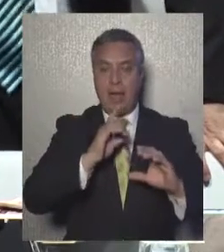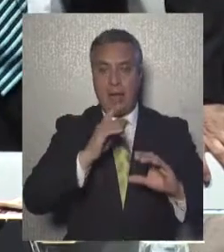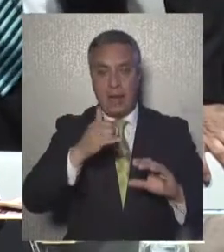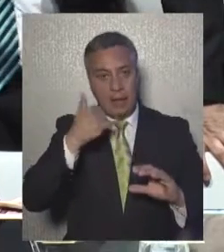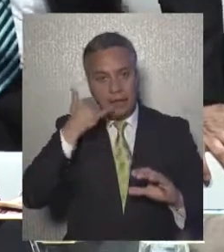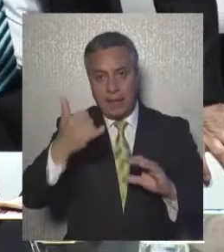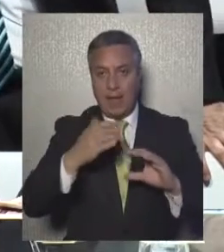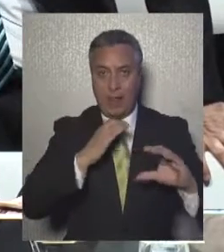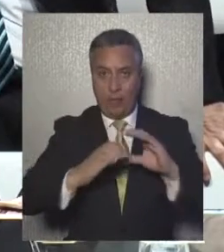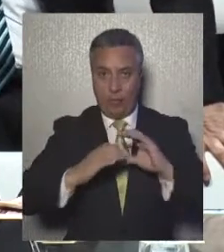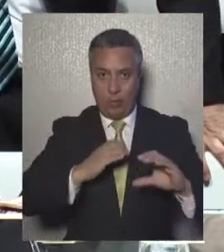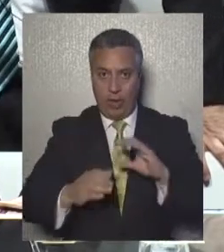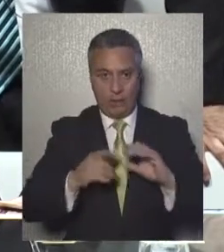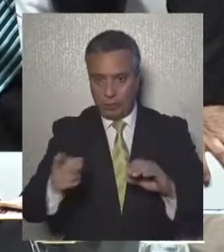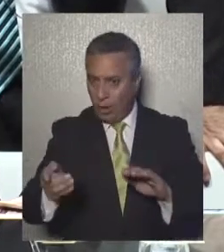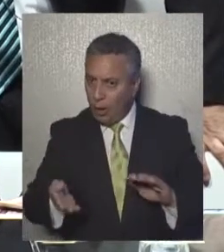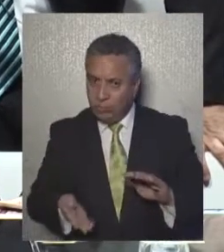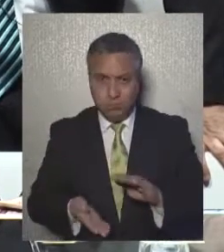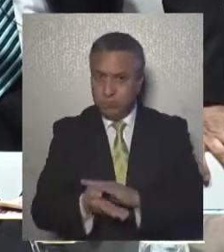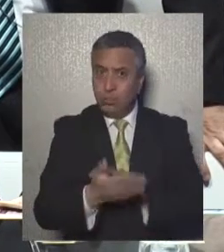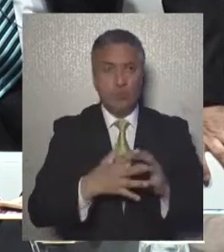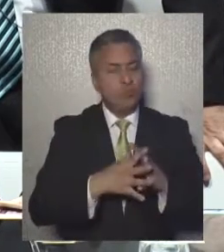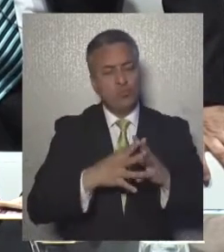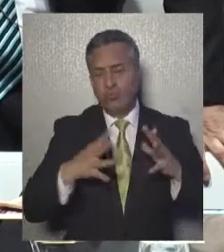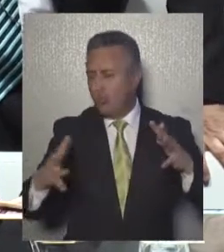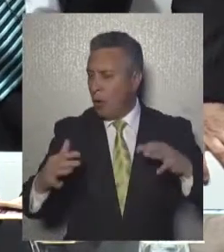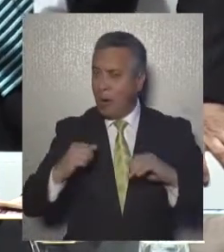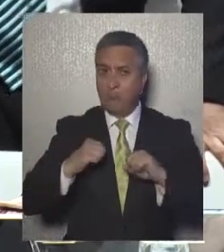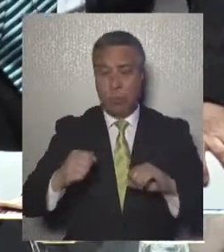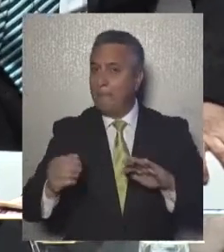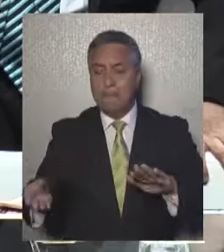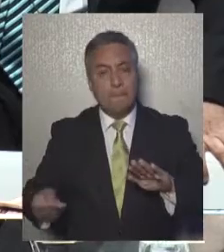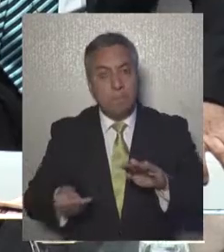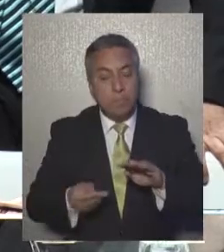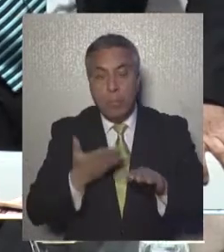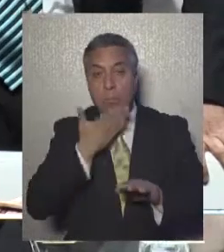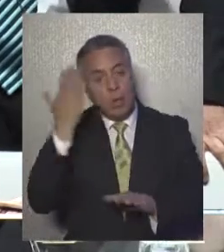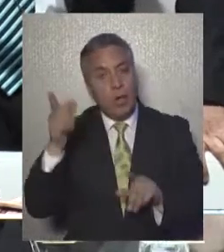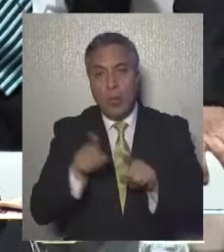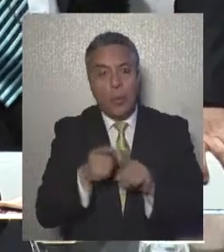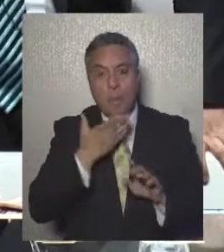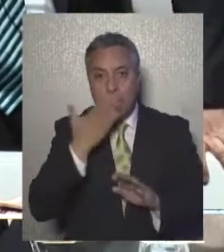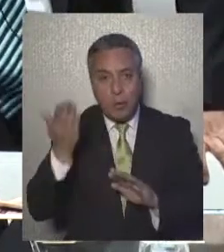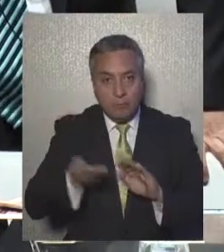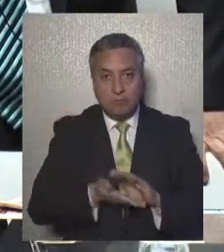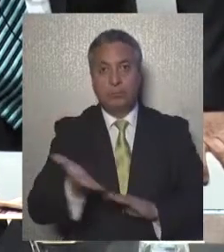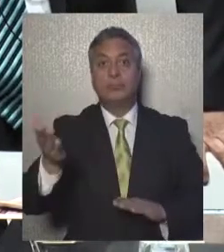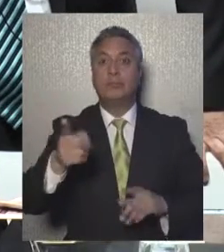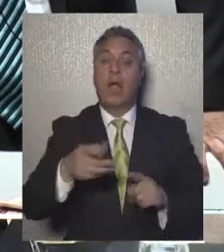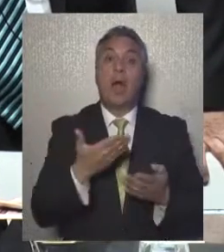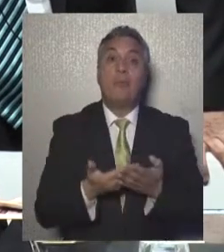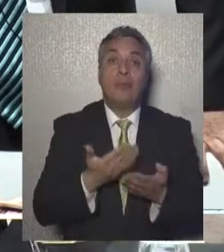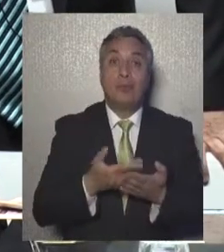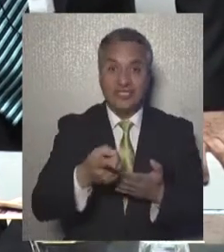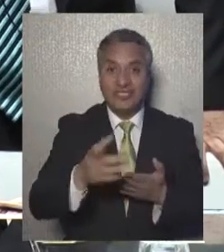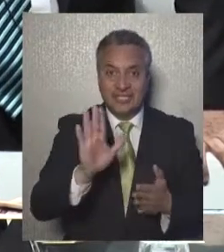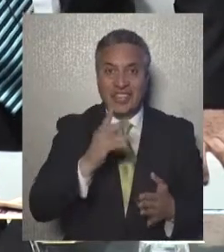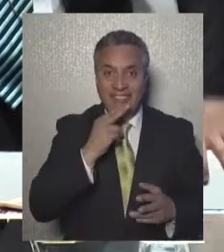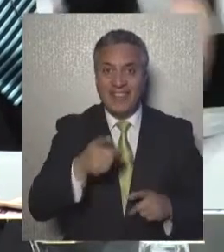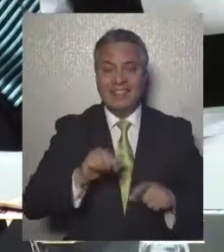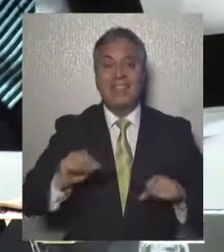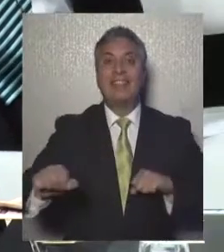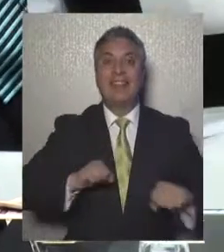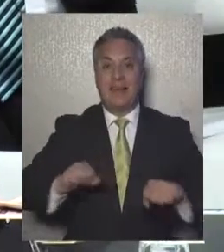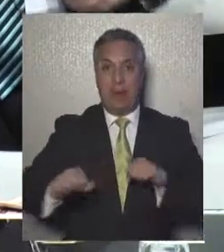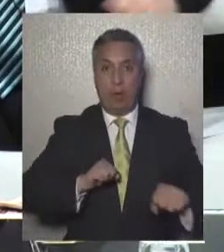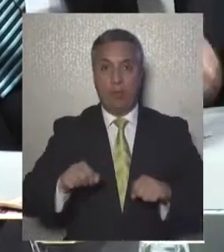de contrabando, porque había una enorme oposición de la industria. La pasó a propósito del terremoto. Y así